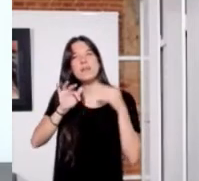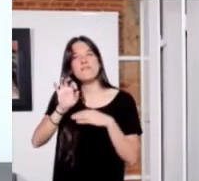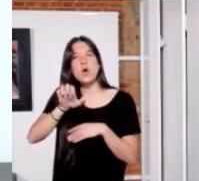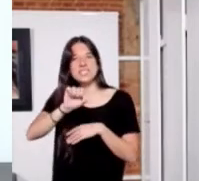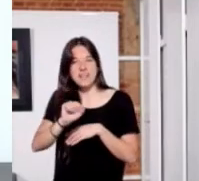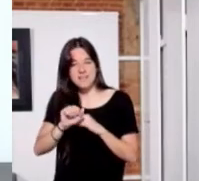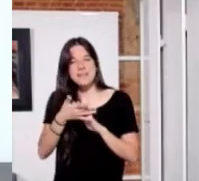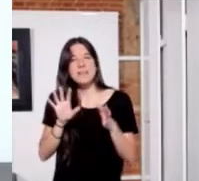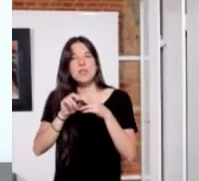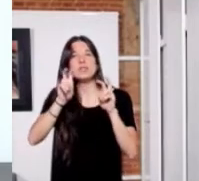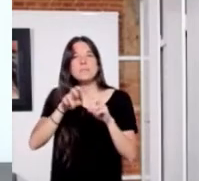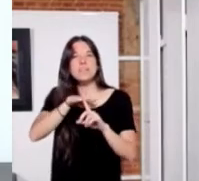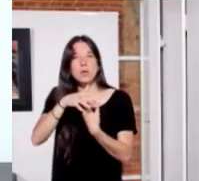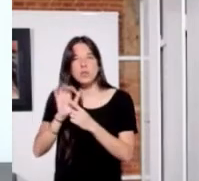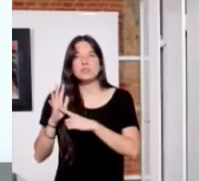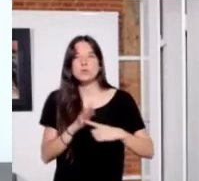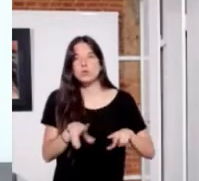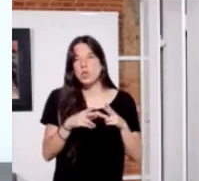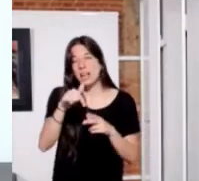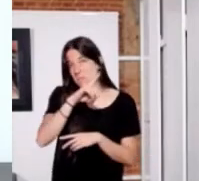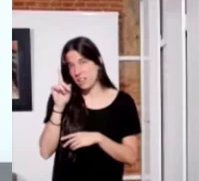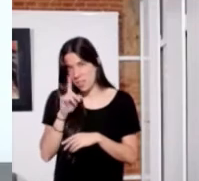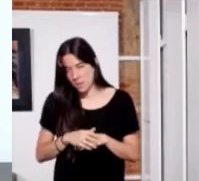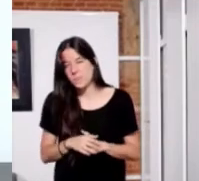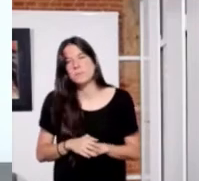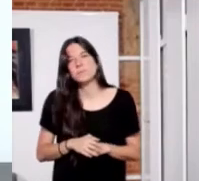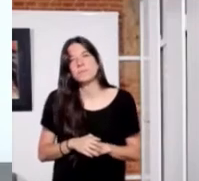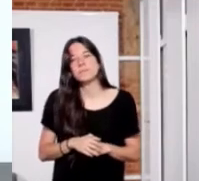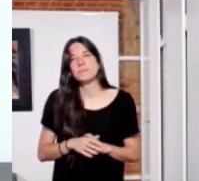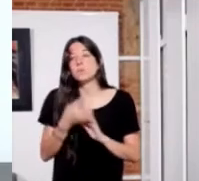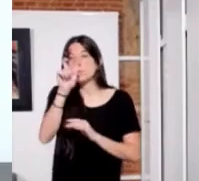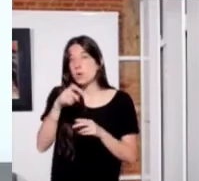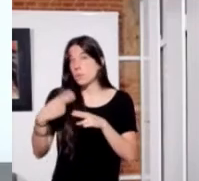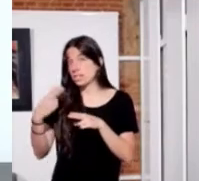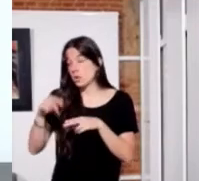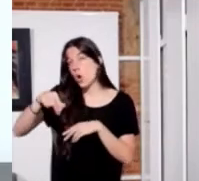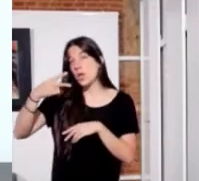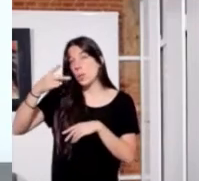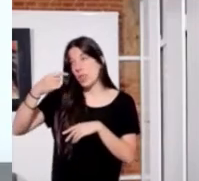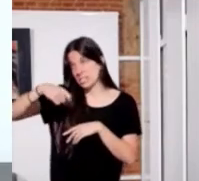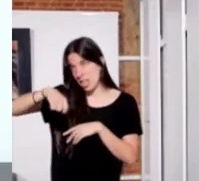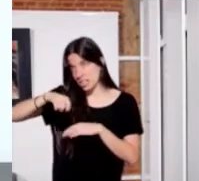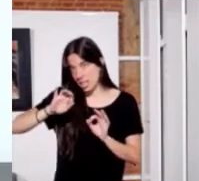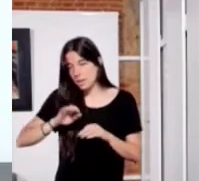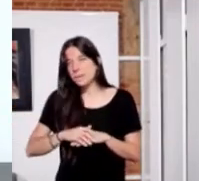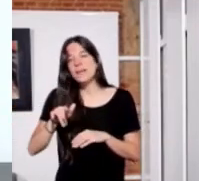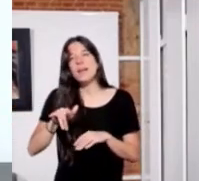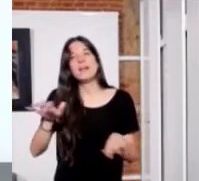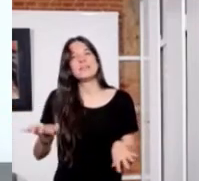sobre la situación de exclusión social en Madrid. Un político, hoy vicepresidente, se